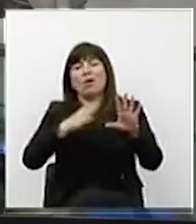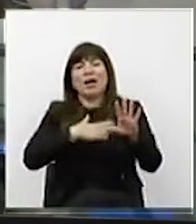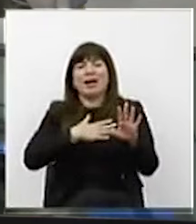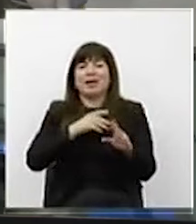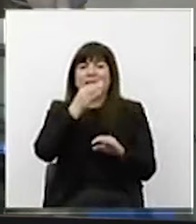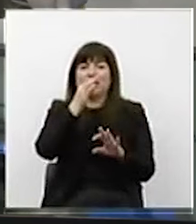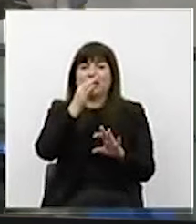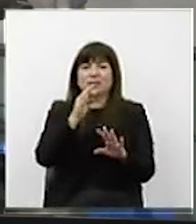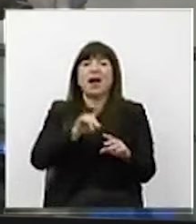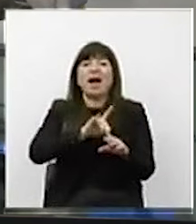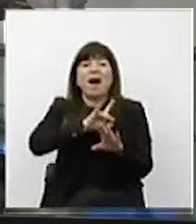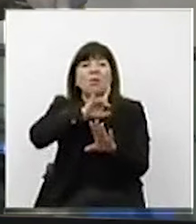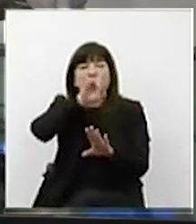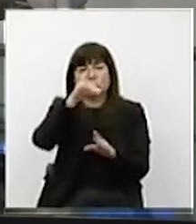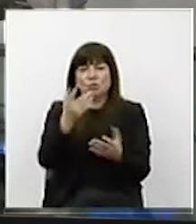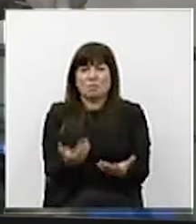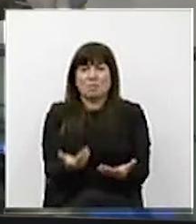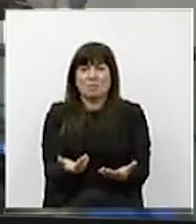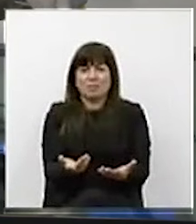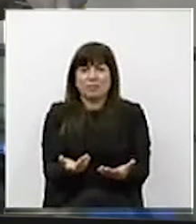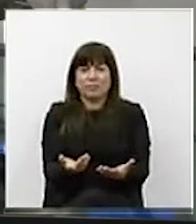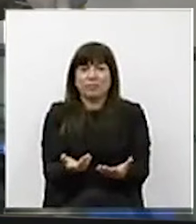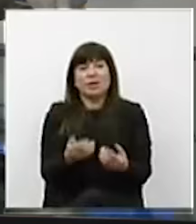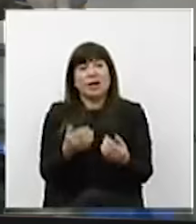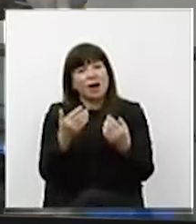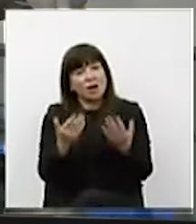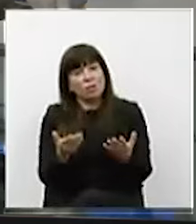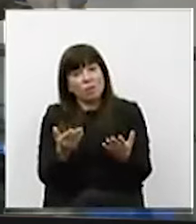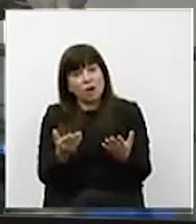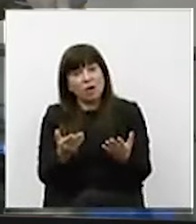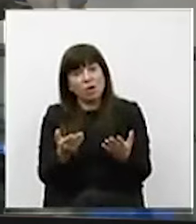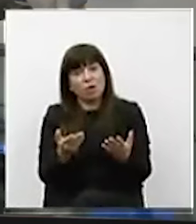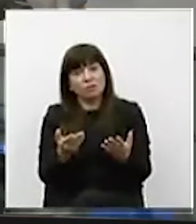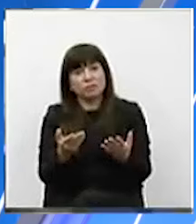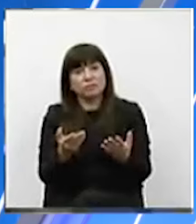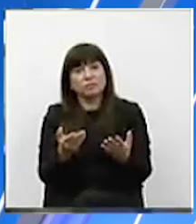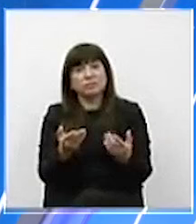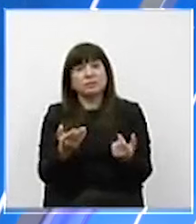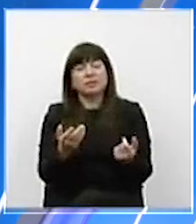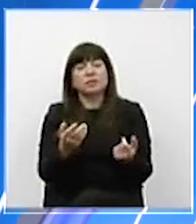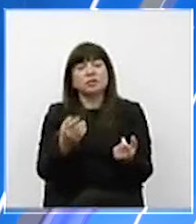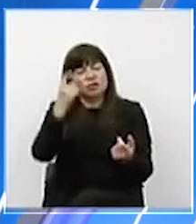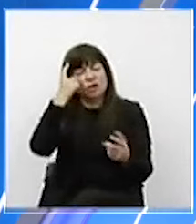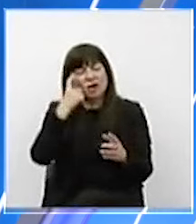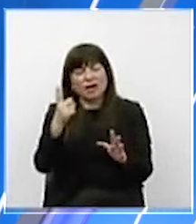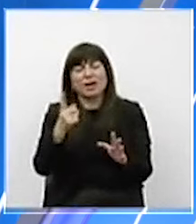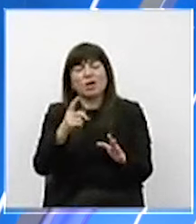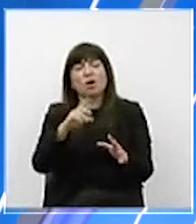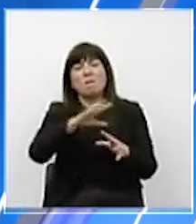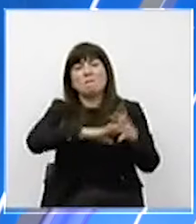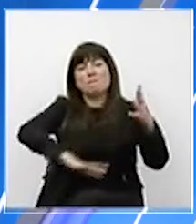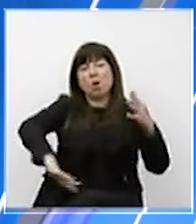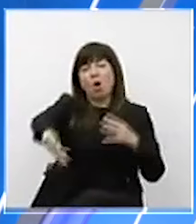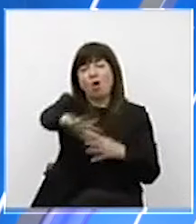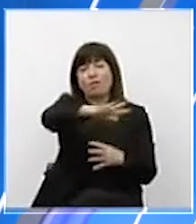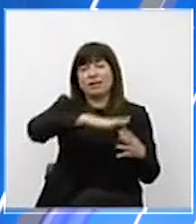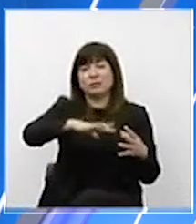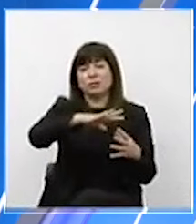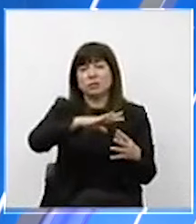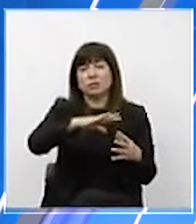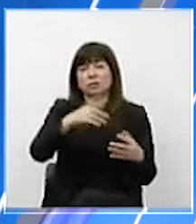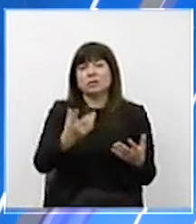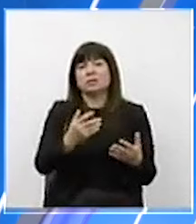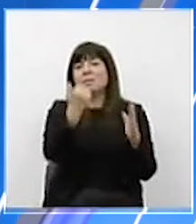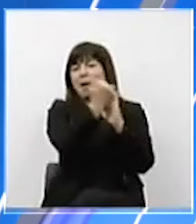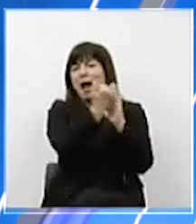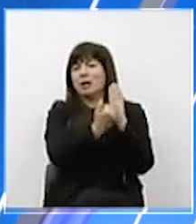ponerle, vamos a tener que acostumbrarnos a eso. A lo mejor sale una vacuna, no sale una vacuna, pero sí cada vez yo creo que la población está más instruida de las